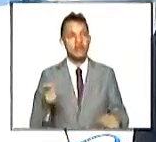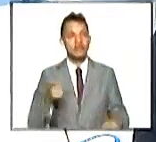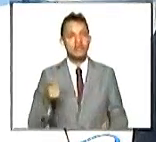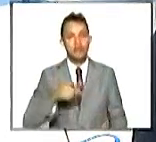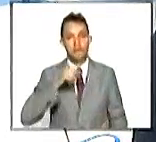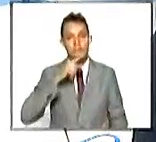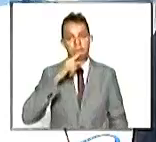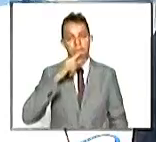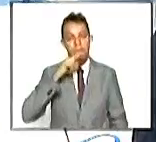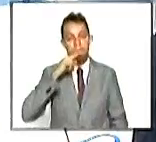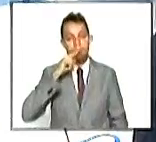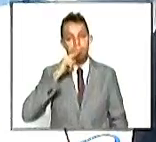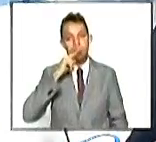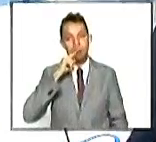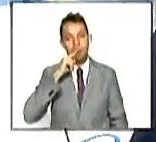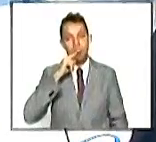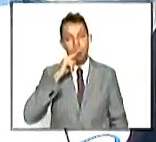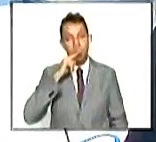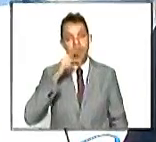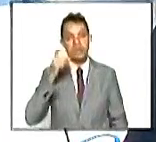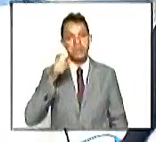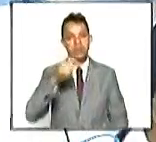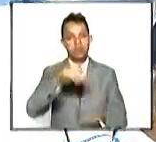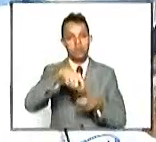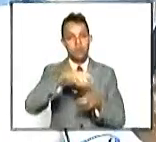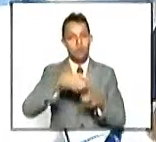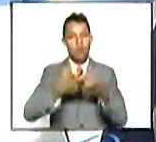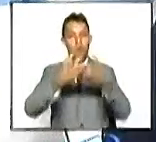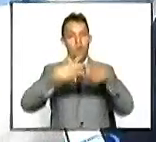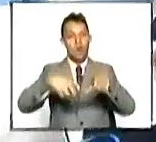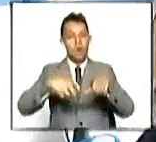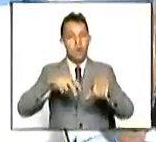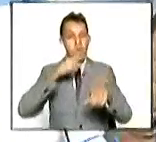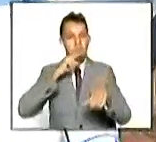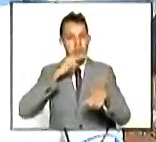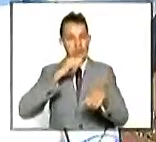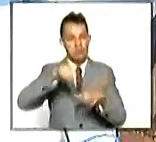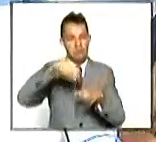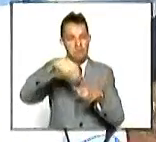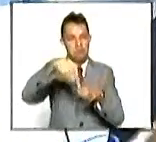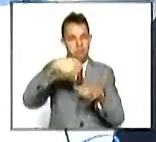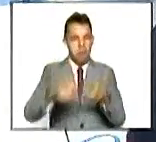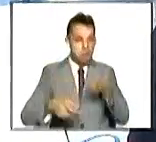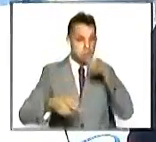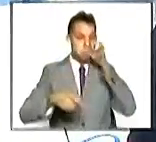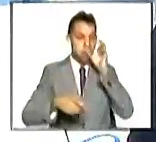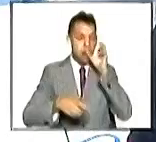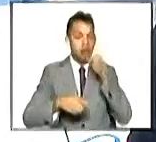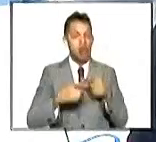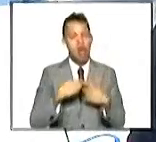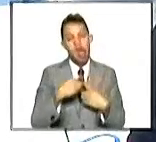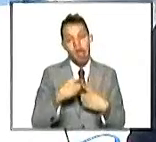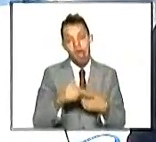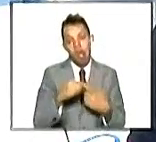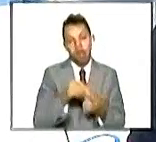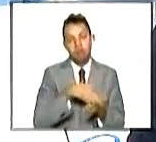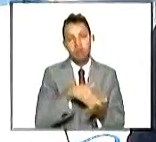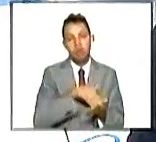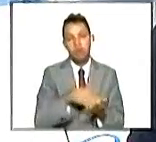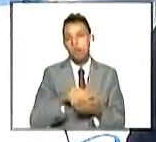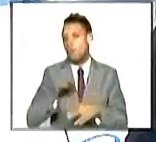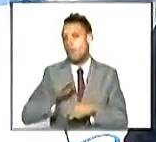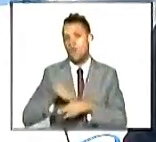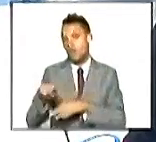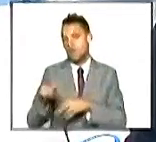blanco, vino con cola granulada, con huevo, con una cantidad de cosas, que porque están débiles. Claro, están débiles